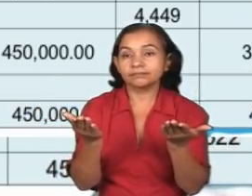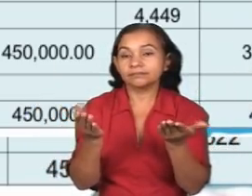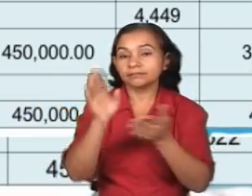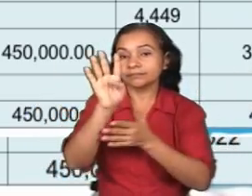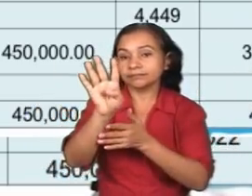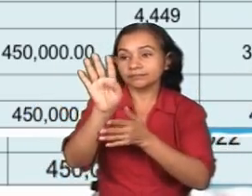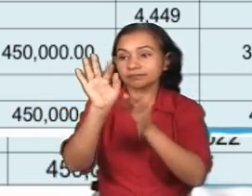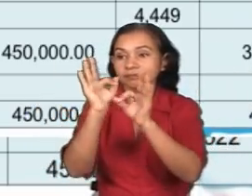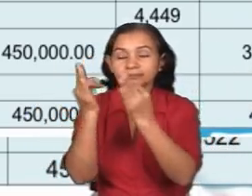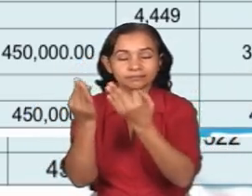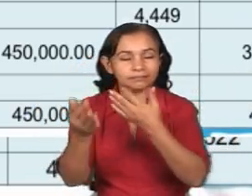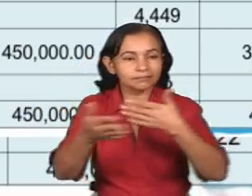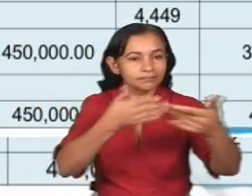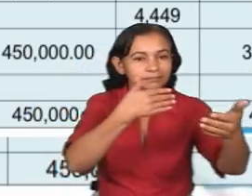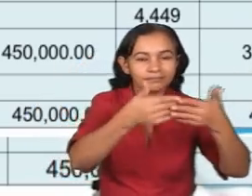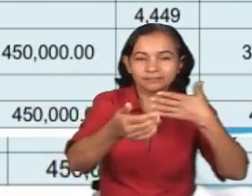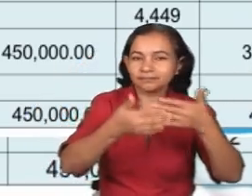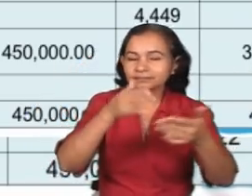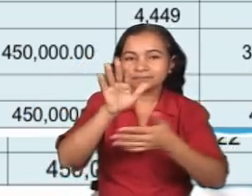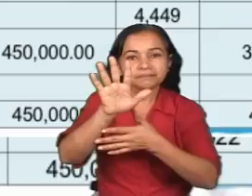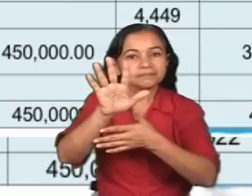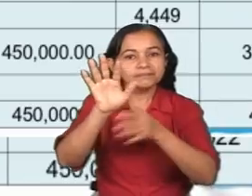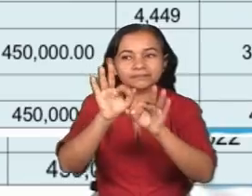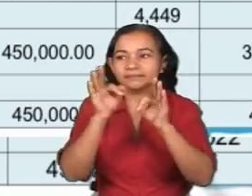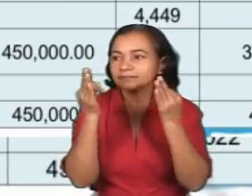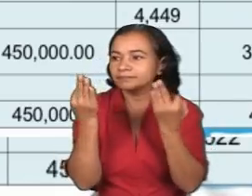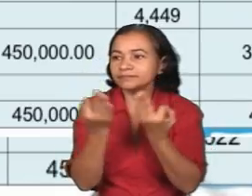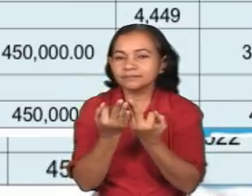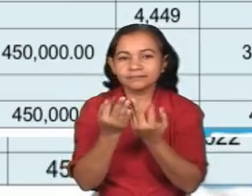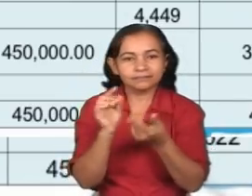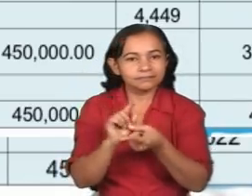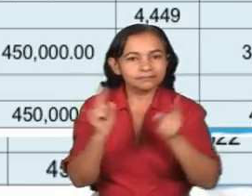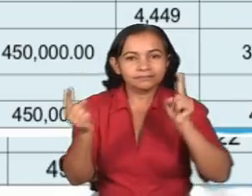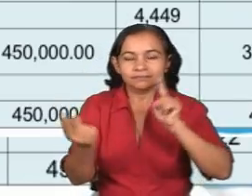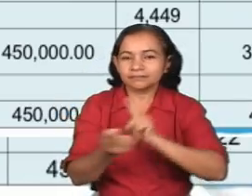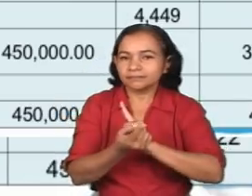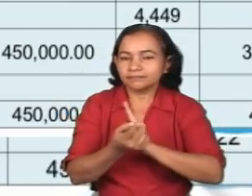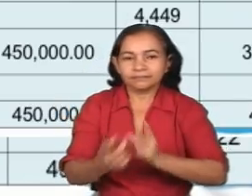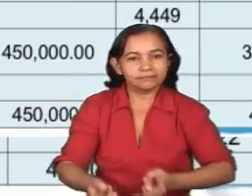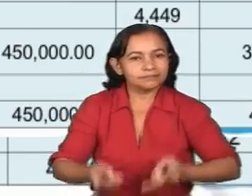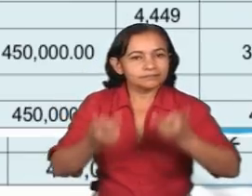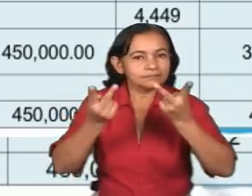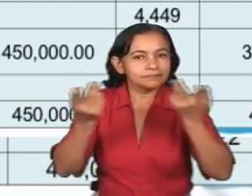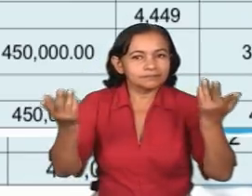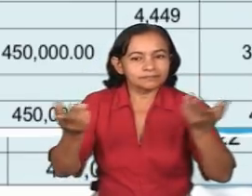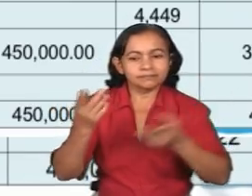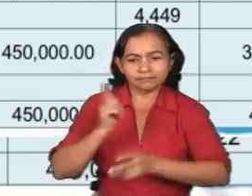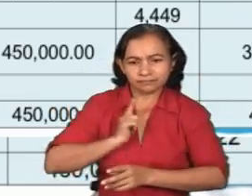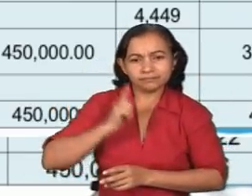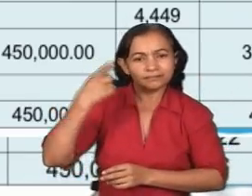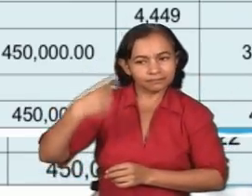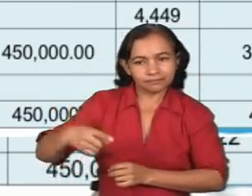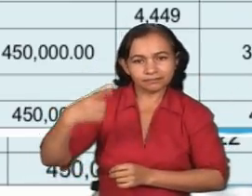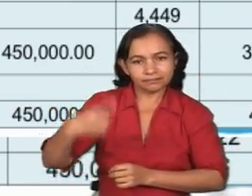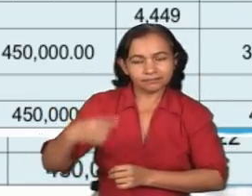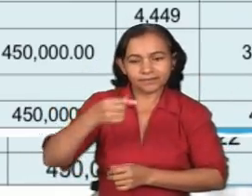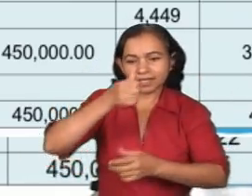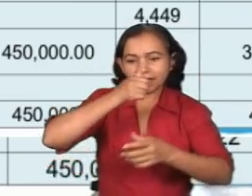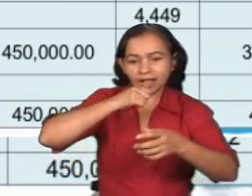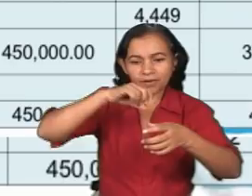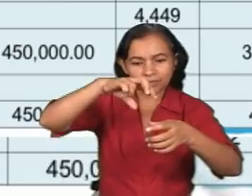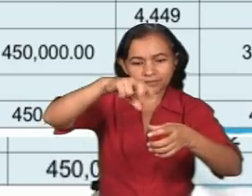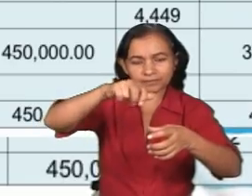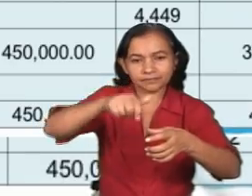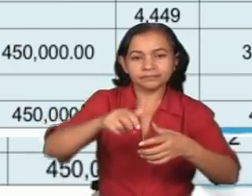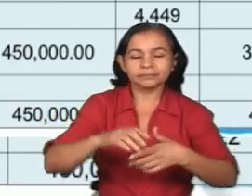cuatro familias, no importa. Esas cinco familias, para ellos ese es un cambio completamente de vida. Y tienen derecho también al acceso al agua potable.